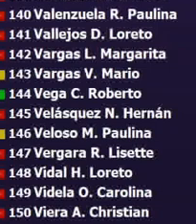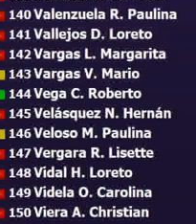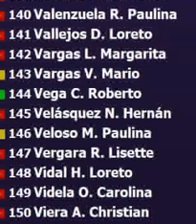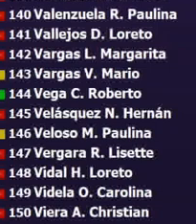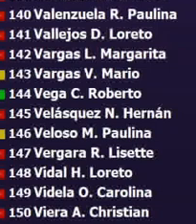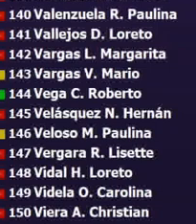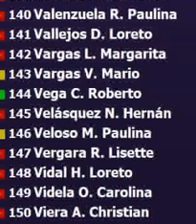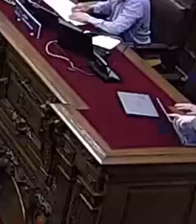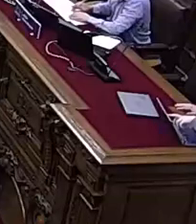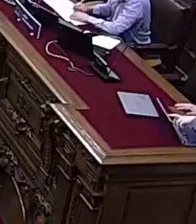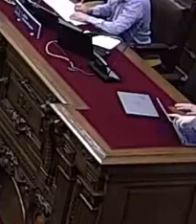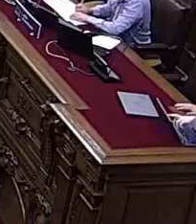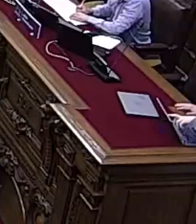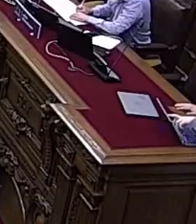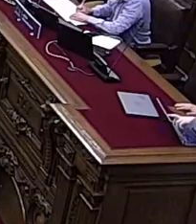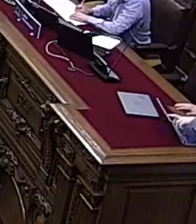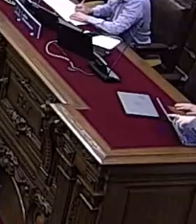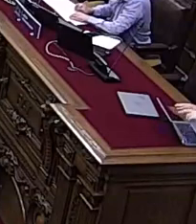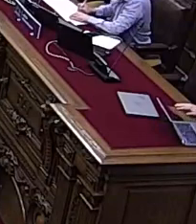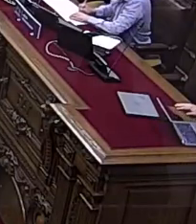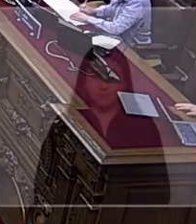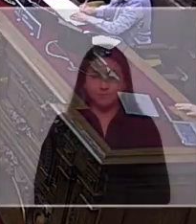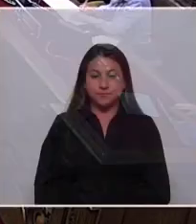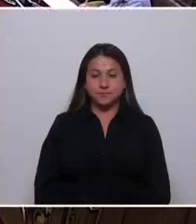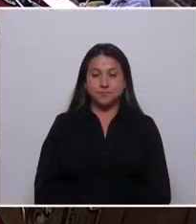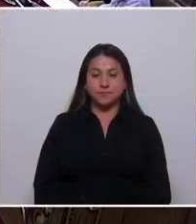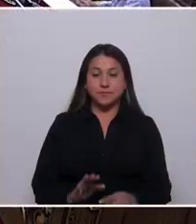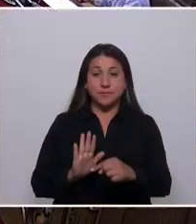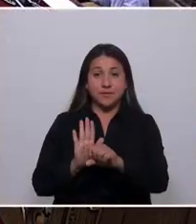La indicación número 31 es incompatible.